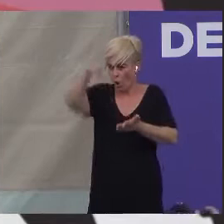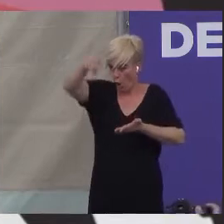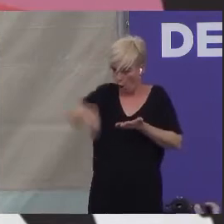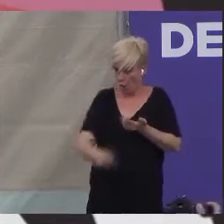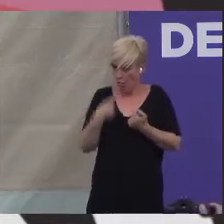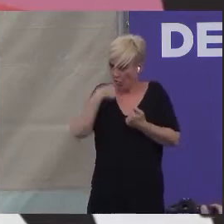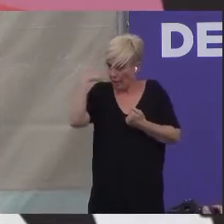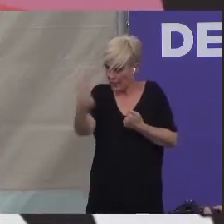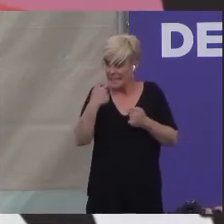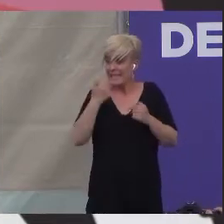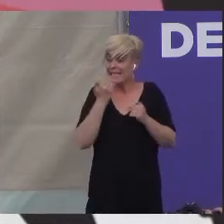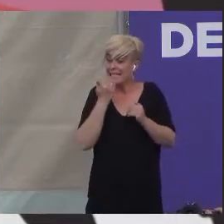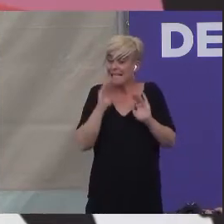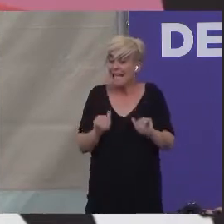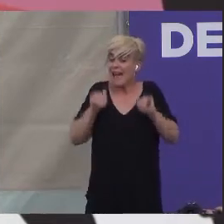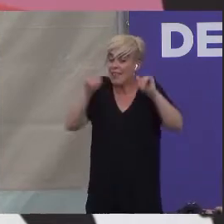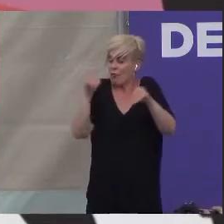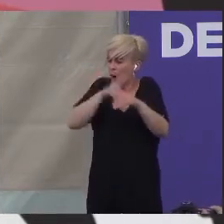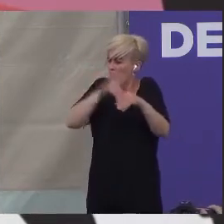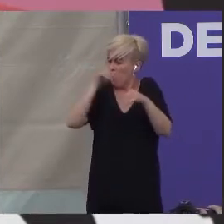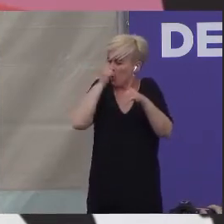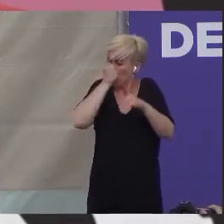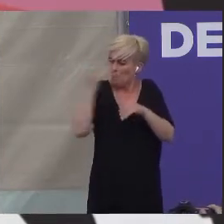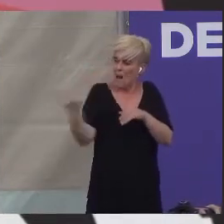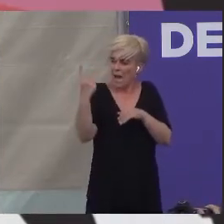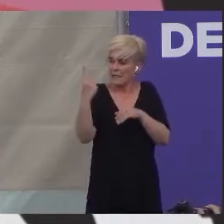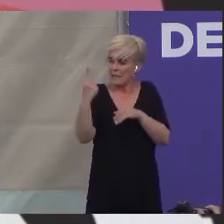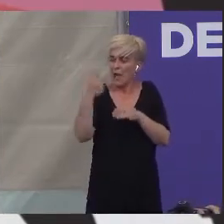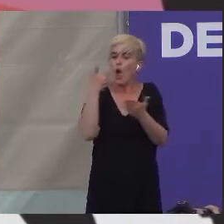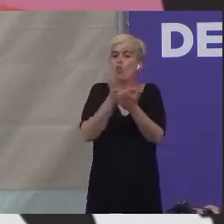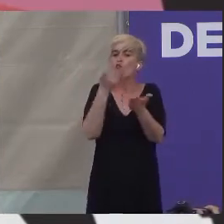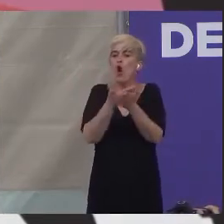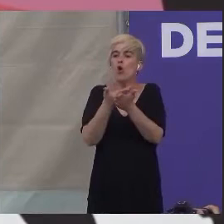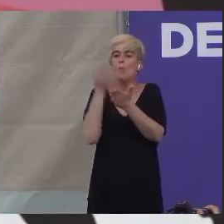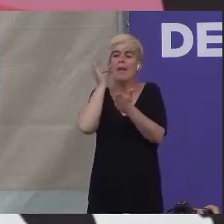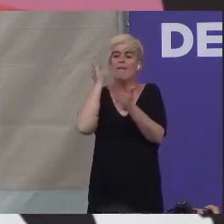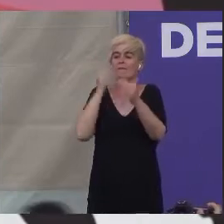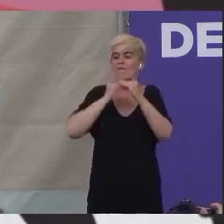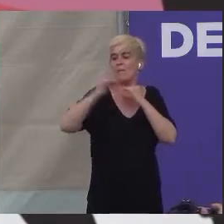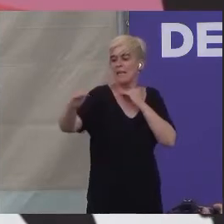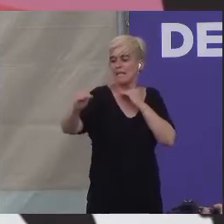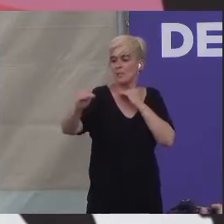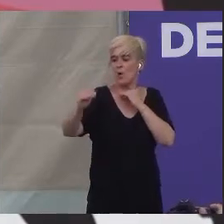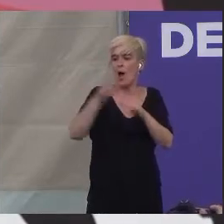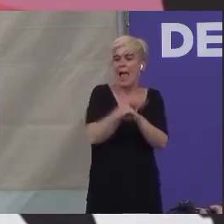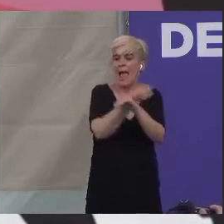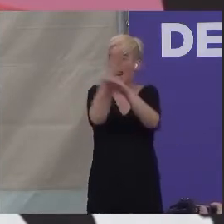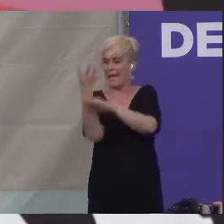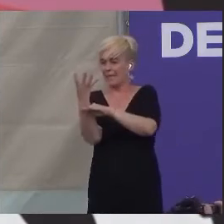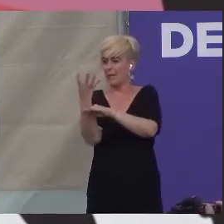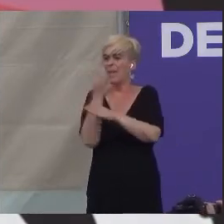que si somos la candidatura más votada, habrá documento de feminismos y LGTBI.